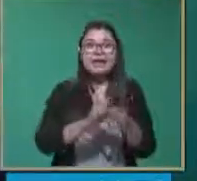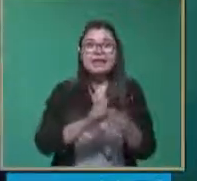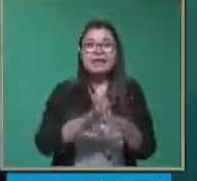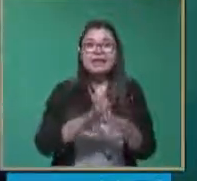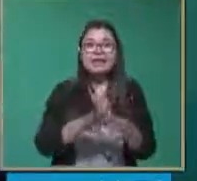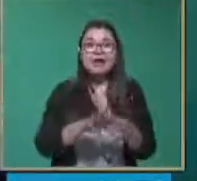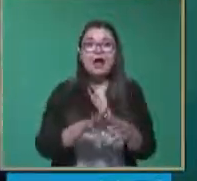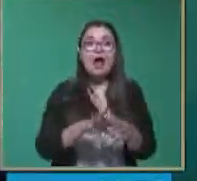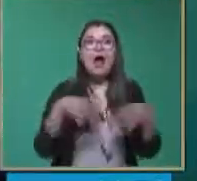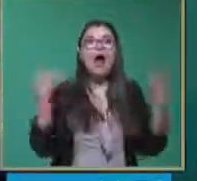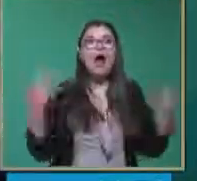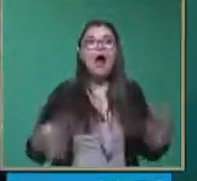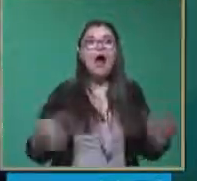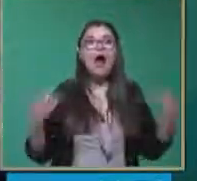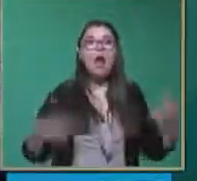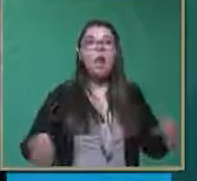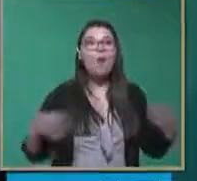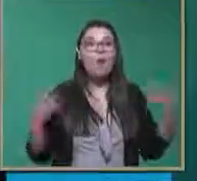qué? ¡Oh!